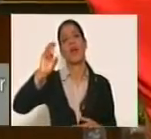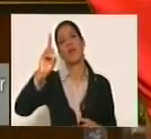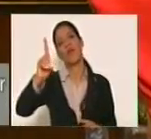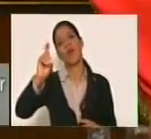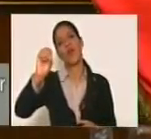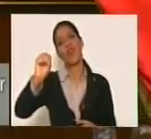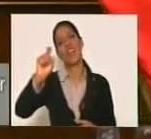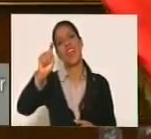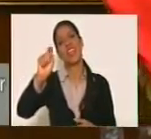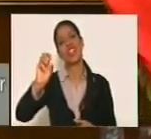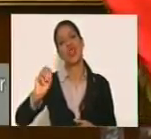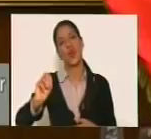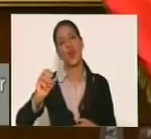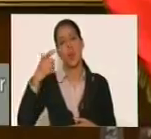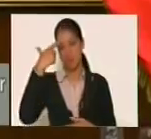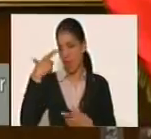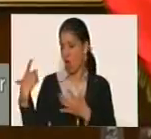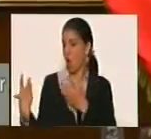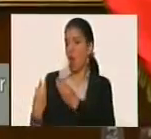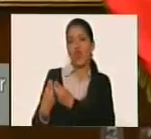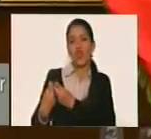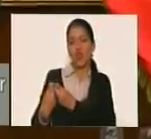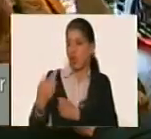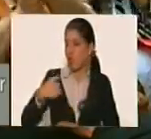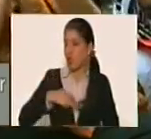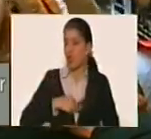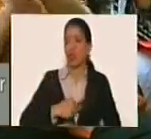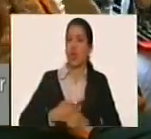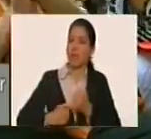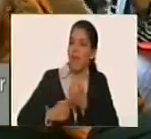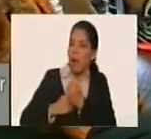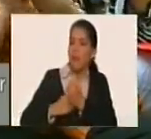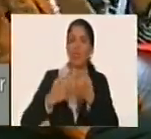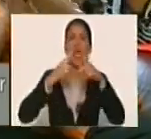Modesto? La diversidad,